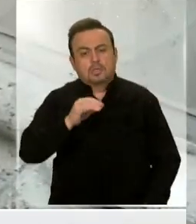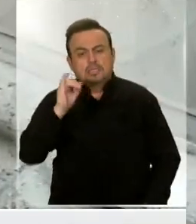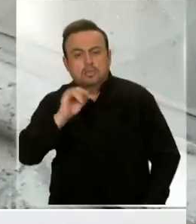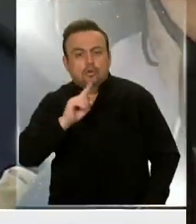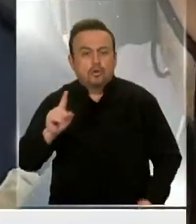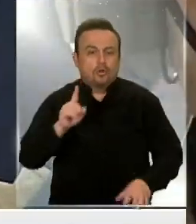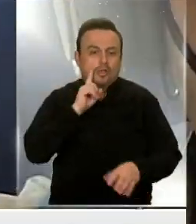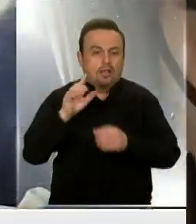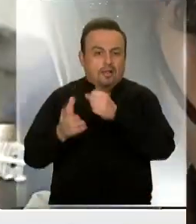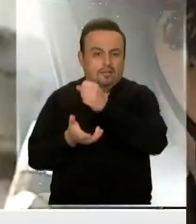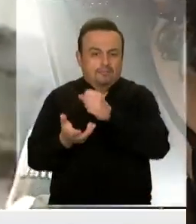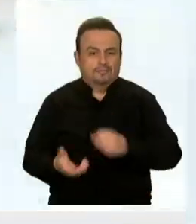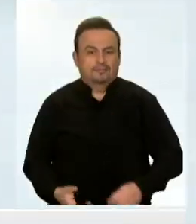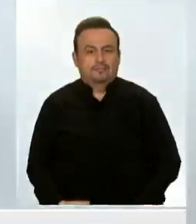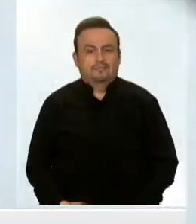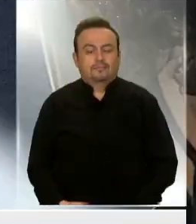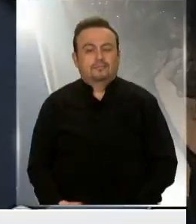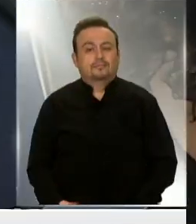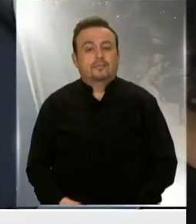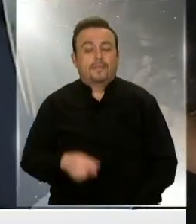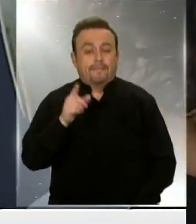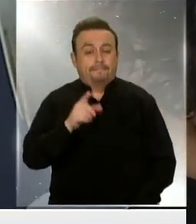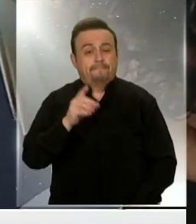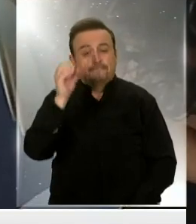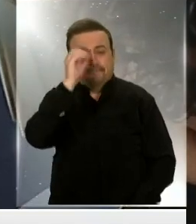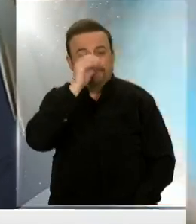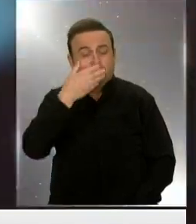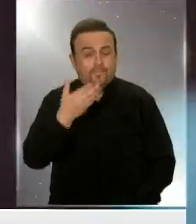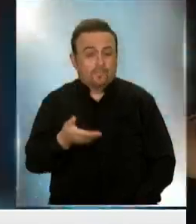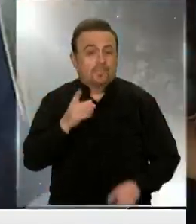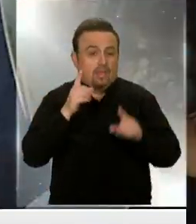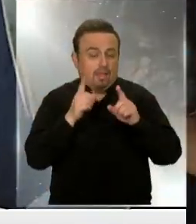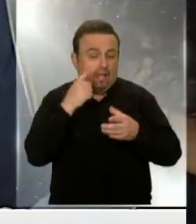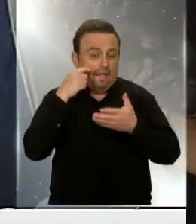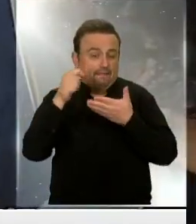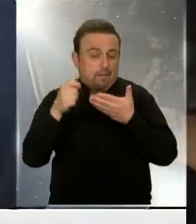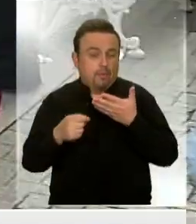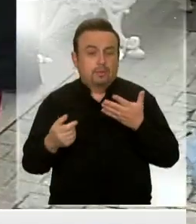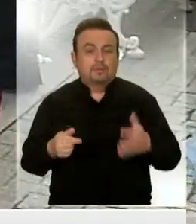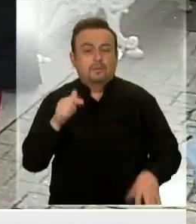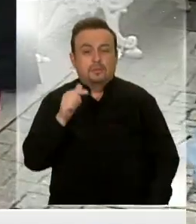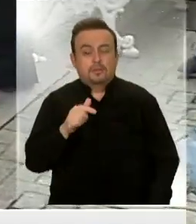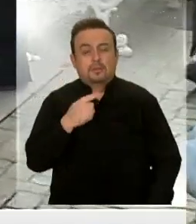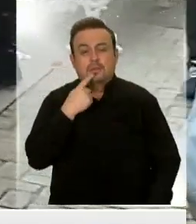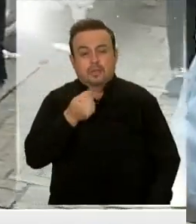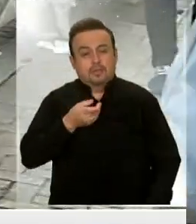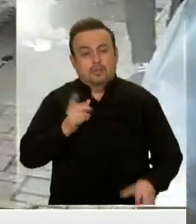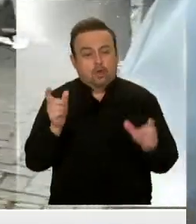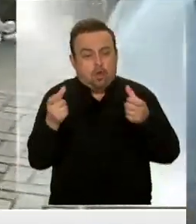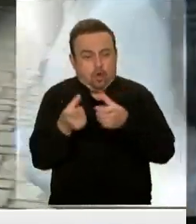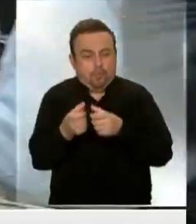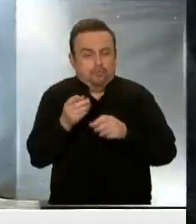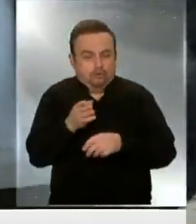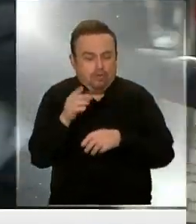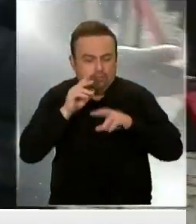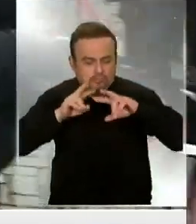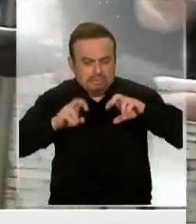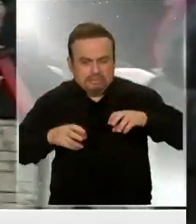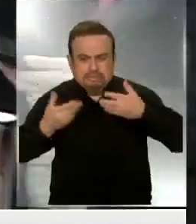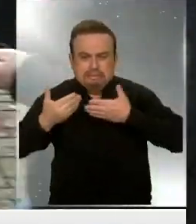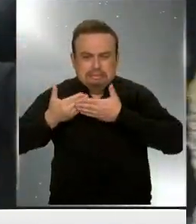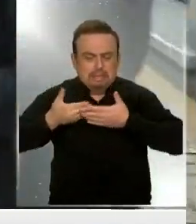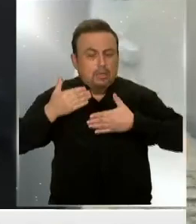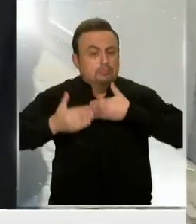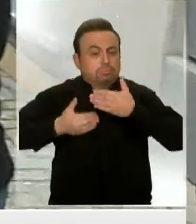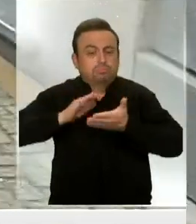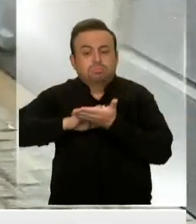fondos. Claro, esas son todas cosas que se van a tener que evaluar. Recordemos que esto sigue en comisión. Hay que ver cómo